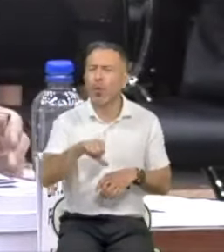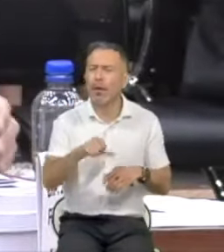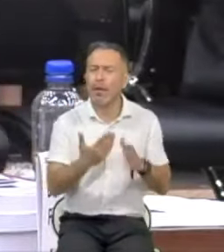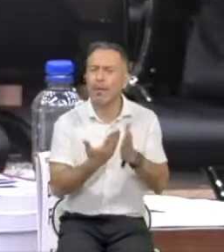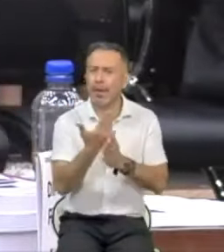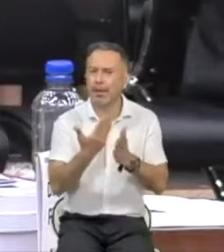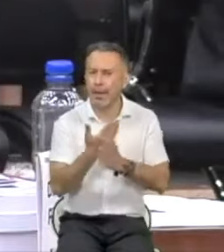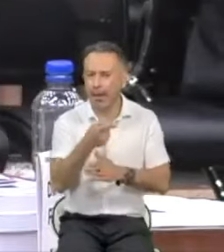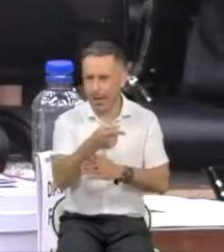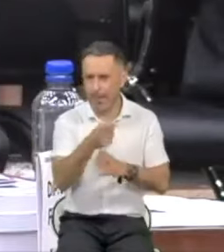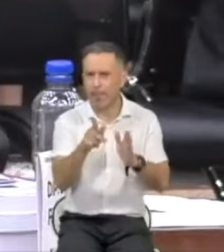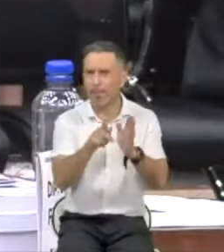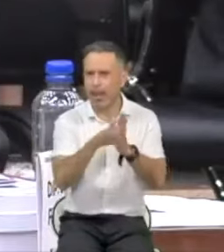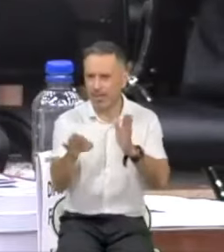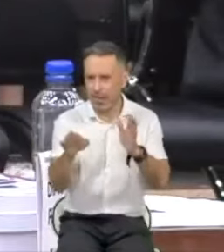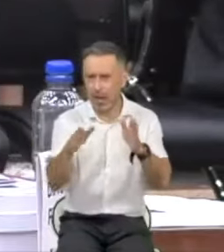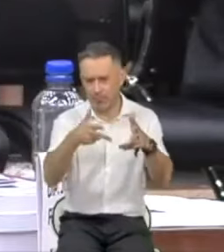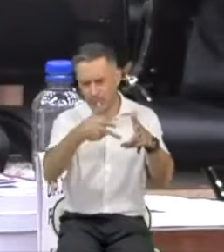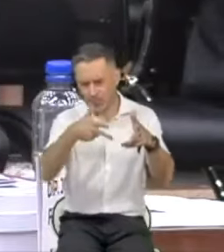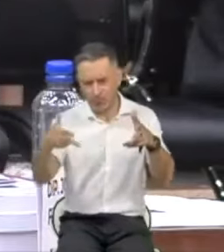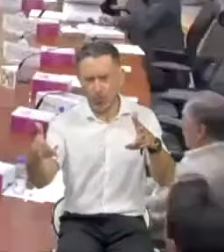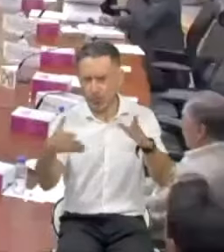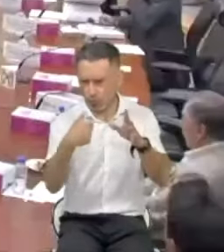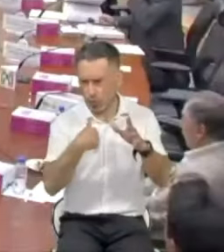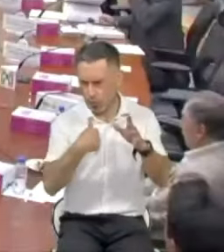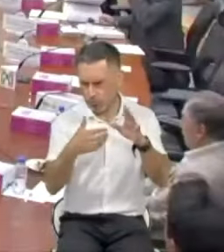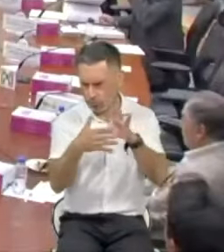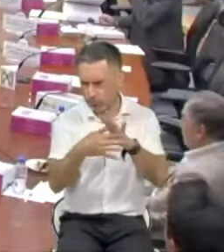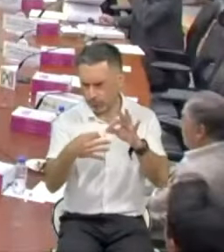prensa comentaba yo una